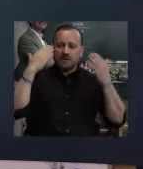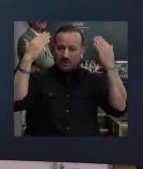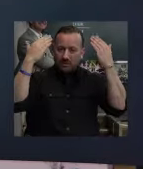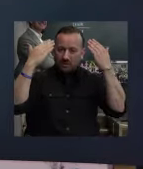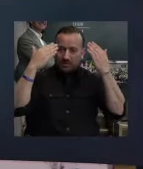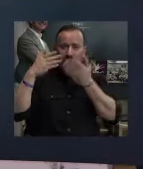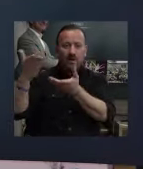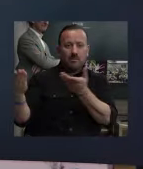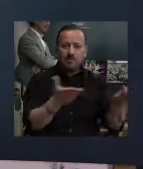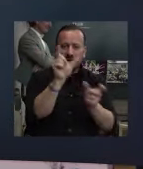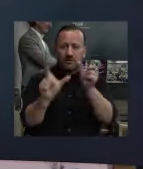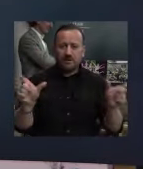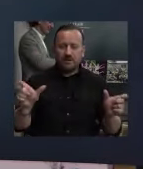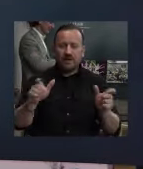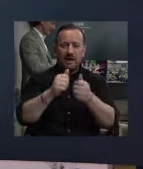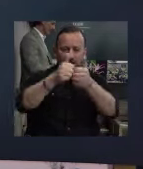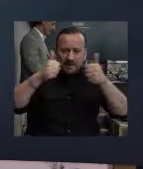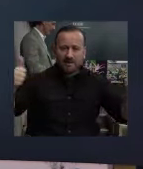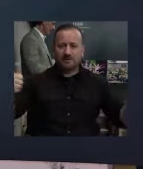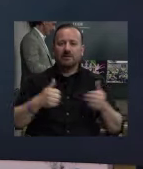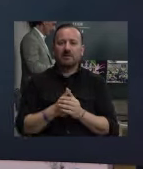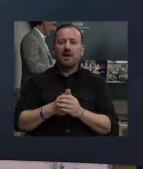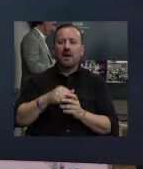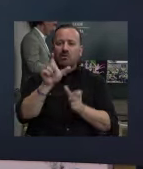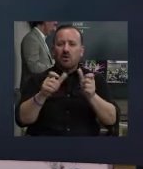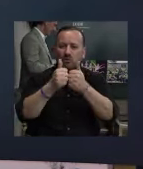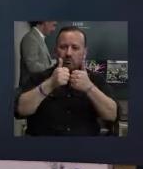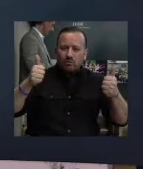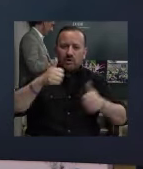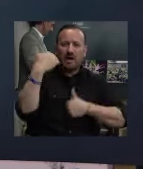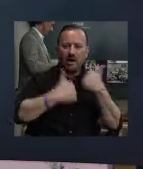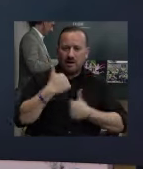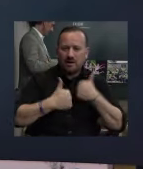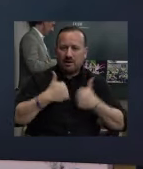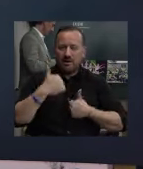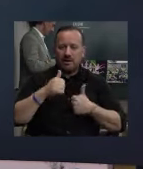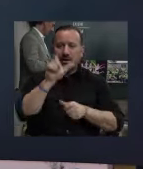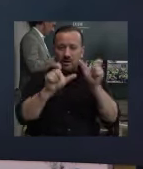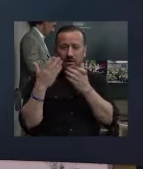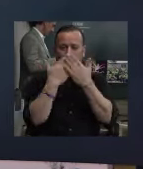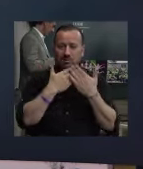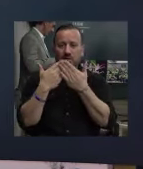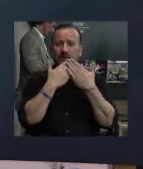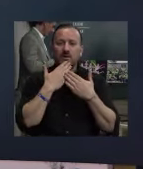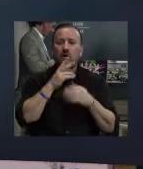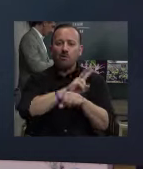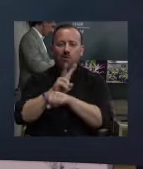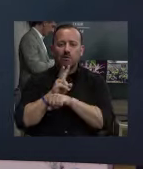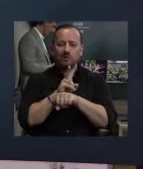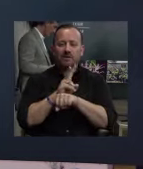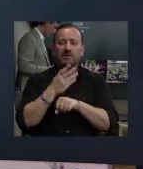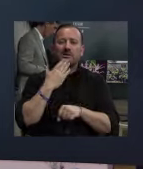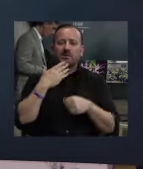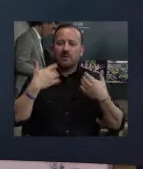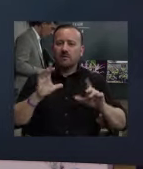a nuestros invitados directivos autoridades de carreras a nuestros estudiantes docentes